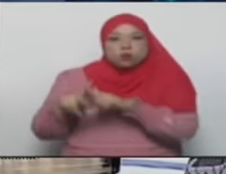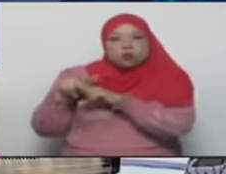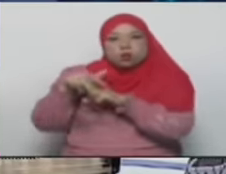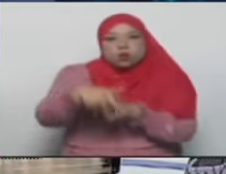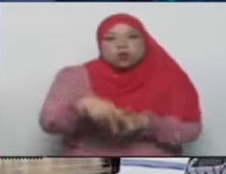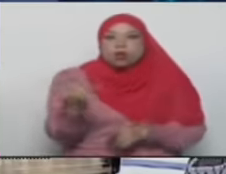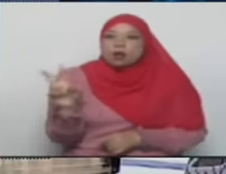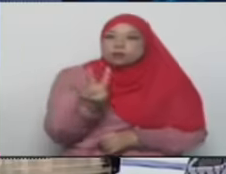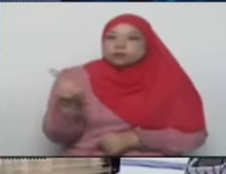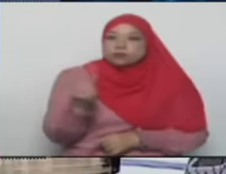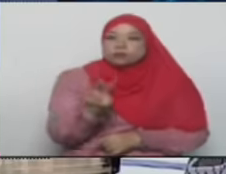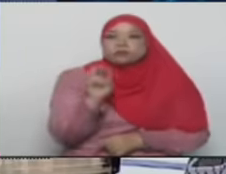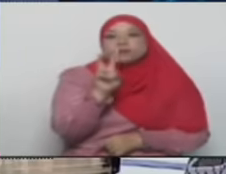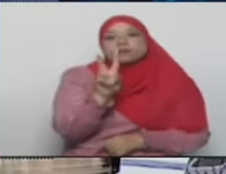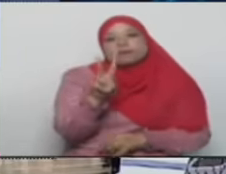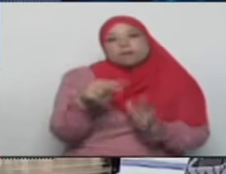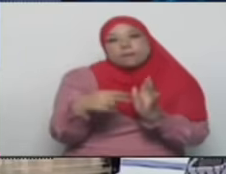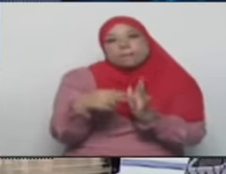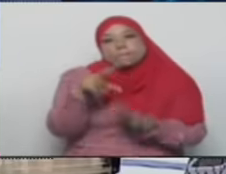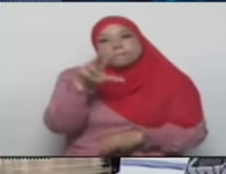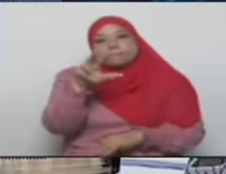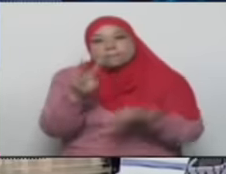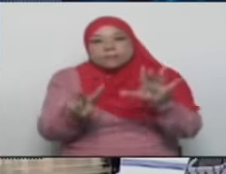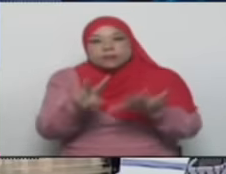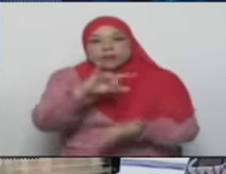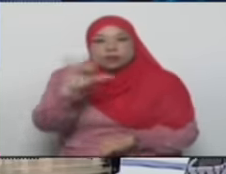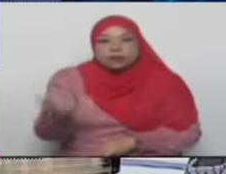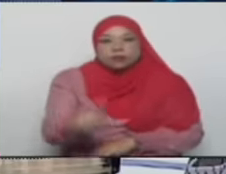en Venezuela 29, 30 y 31 de julio.